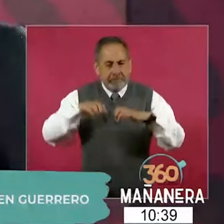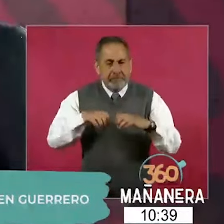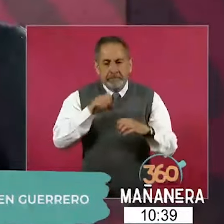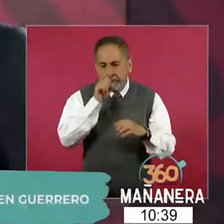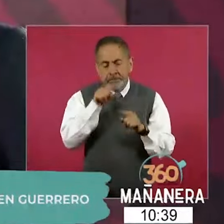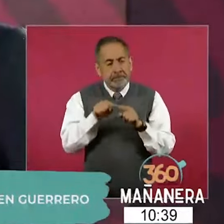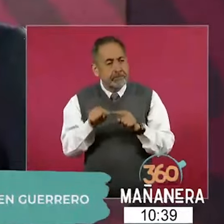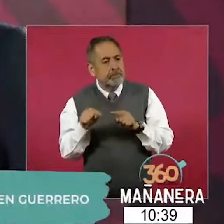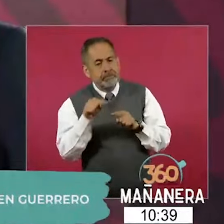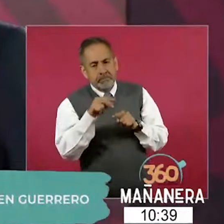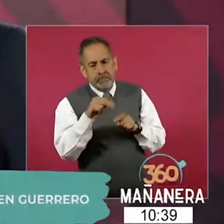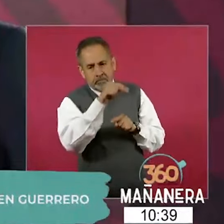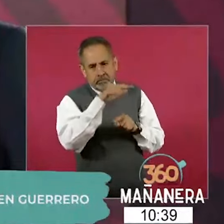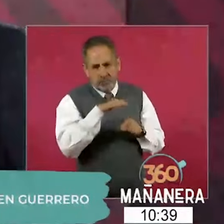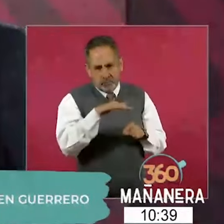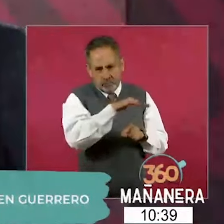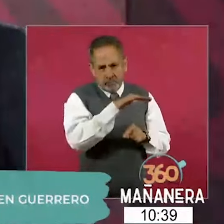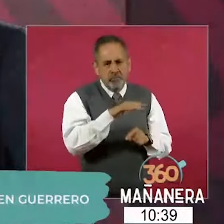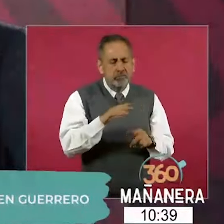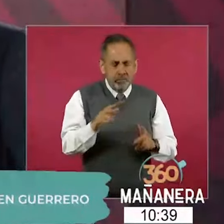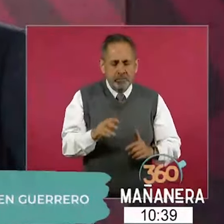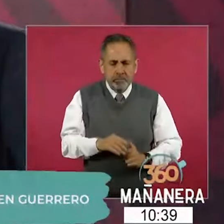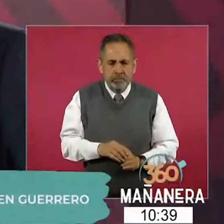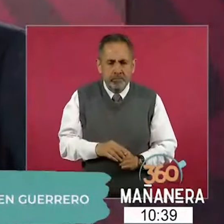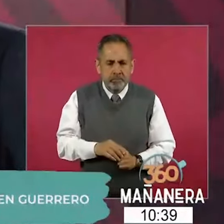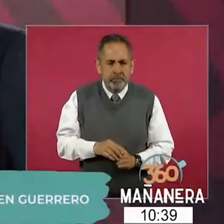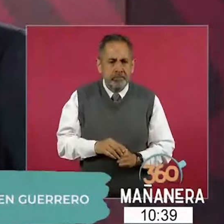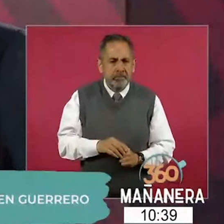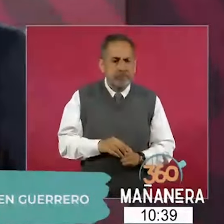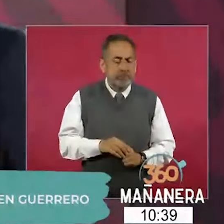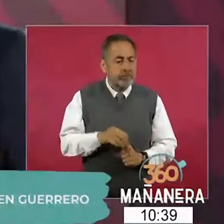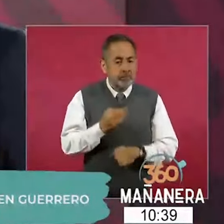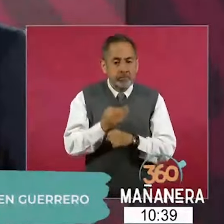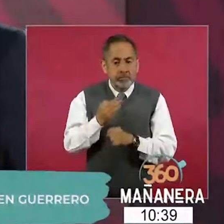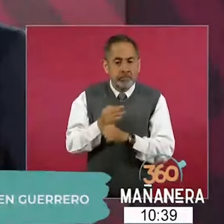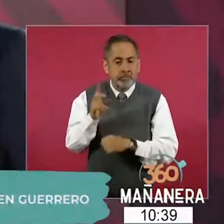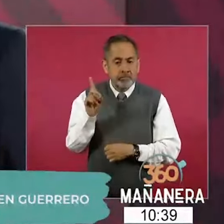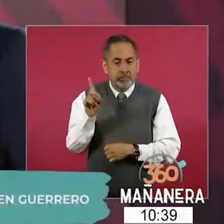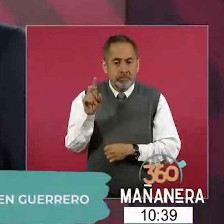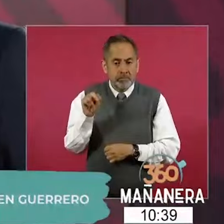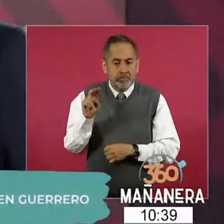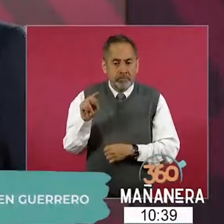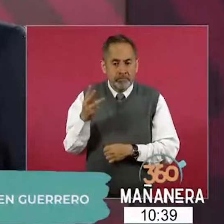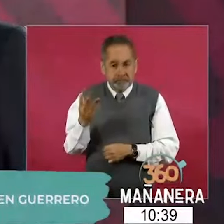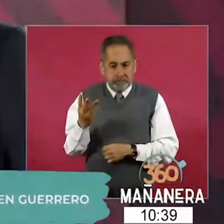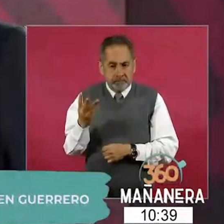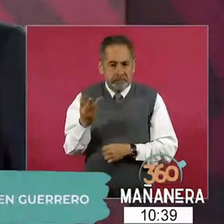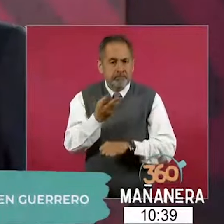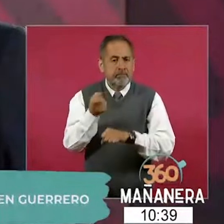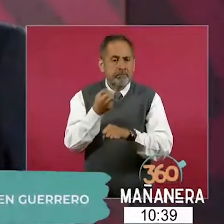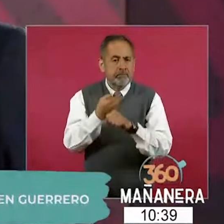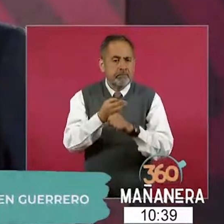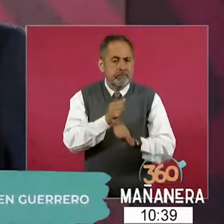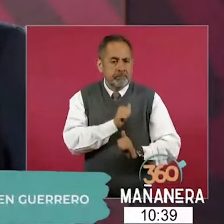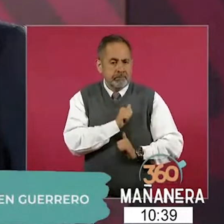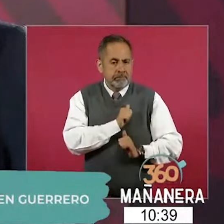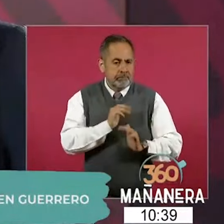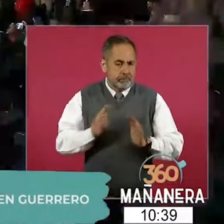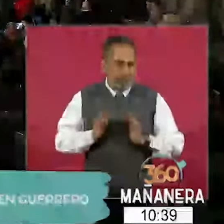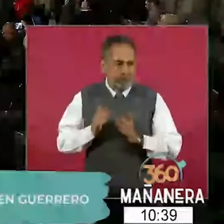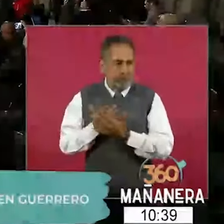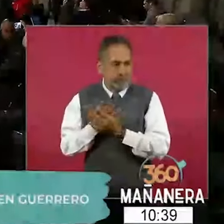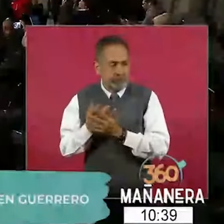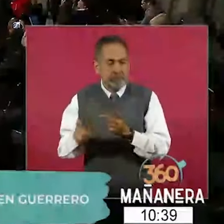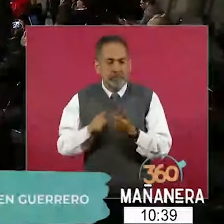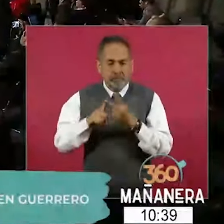Costa Grande están los planes dn3 de la secretaría de la defensa el